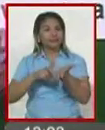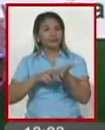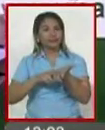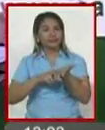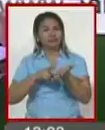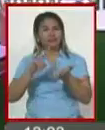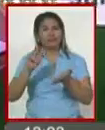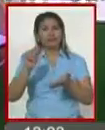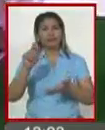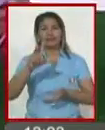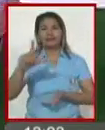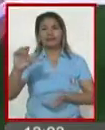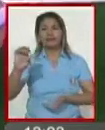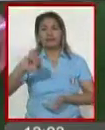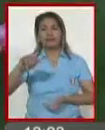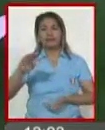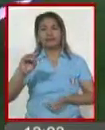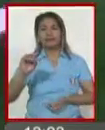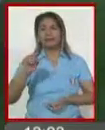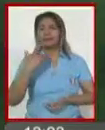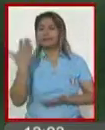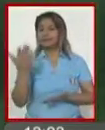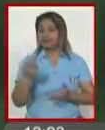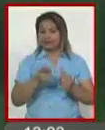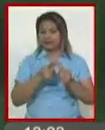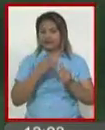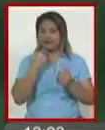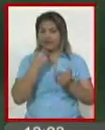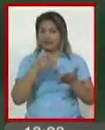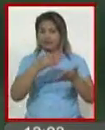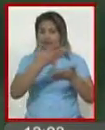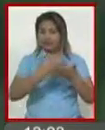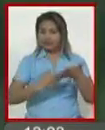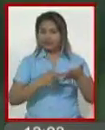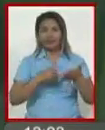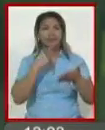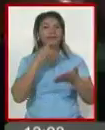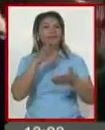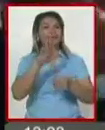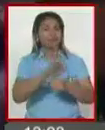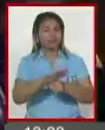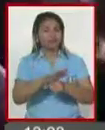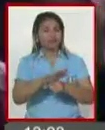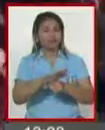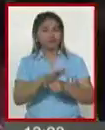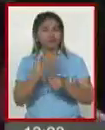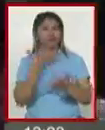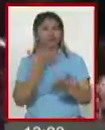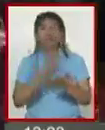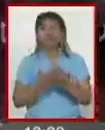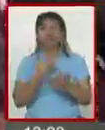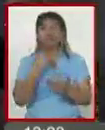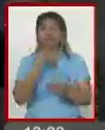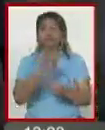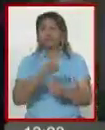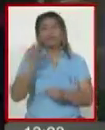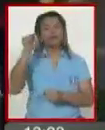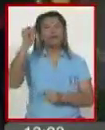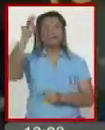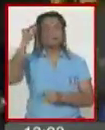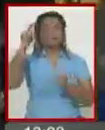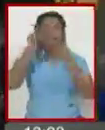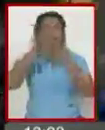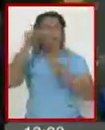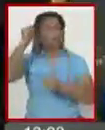el señor Vallejo, donde dice, acá en la primera, que se compromete a presentar una propuesta de pacto fiscal hasta